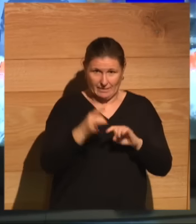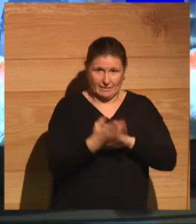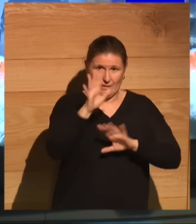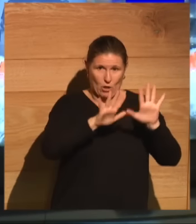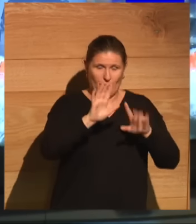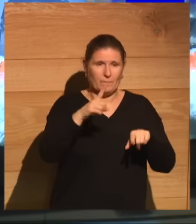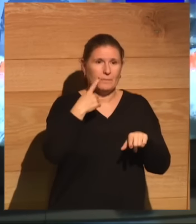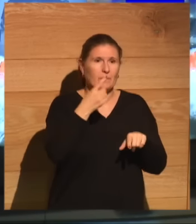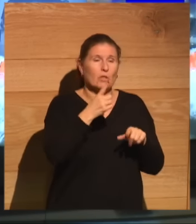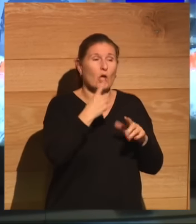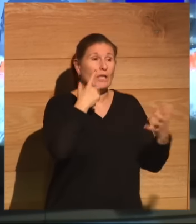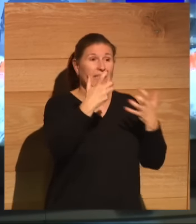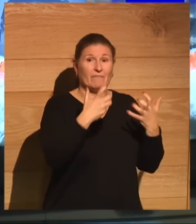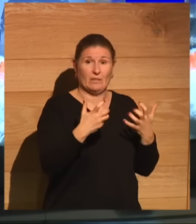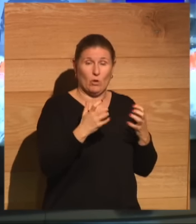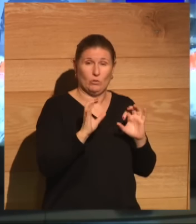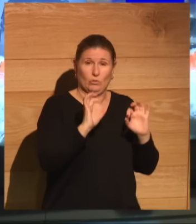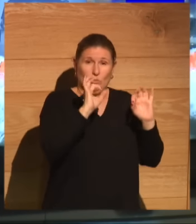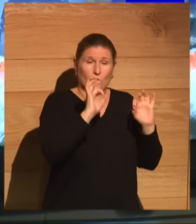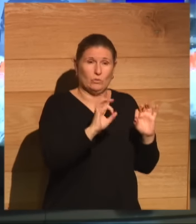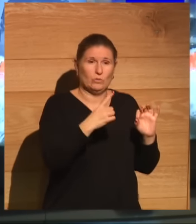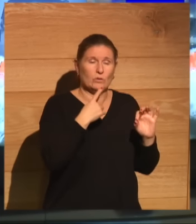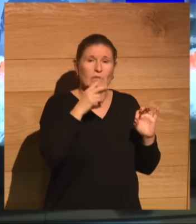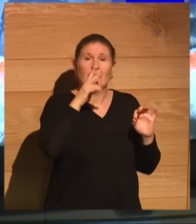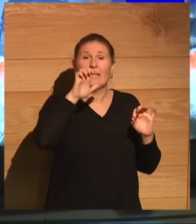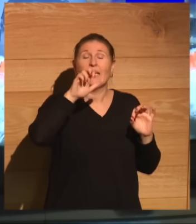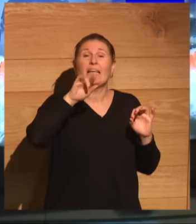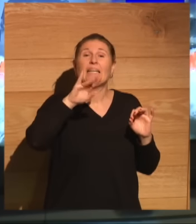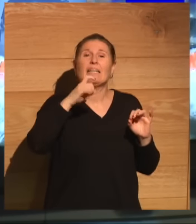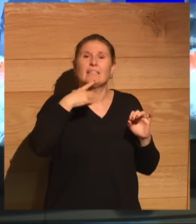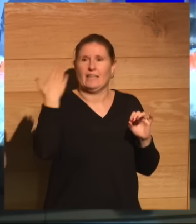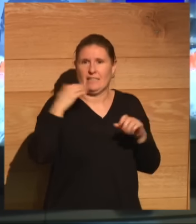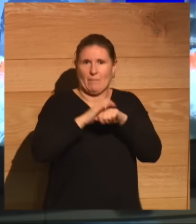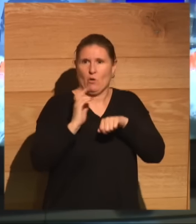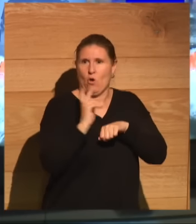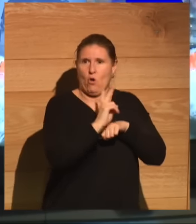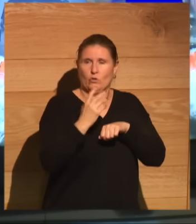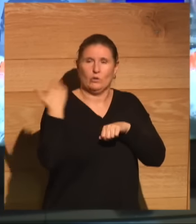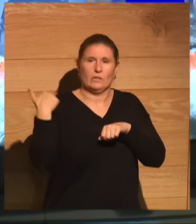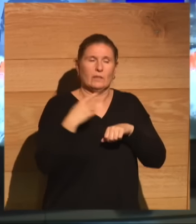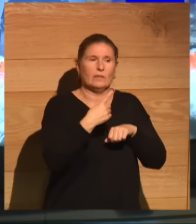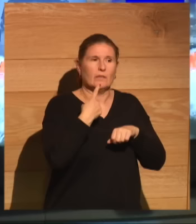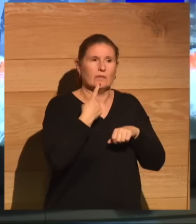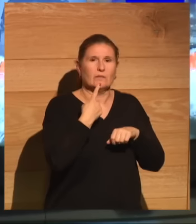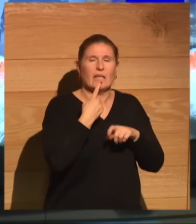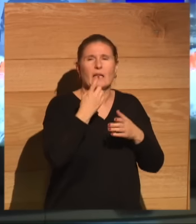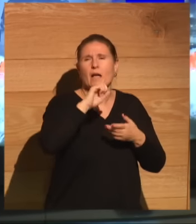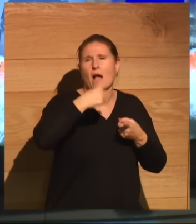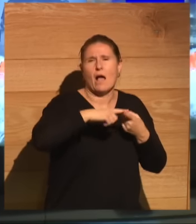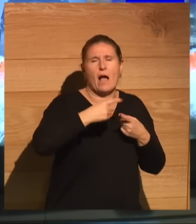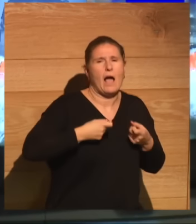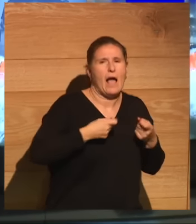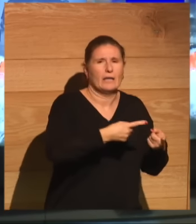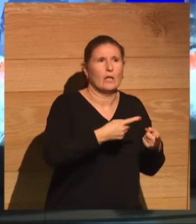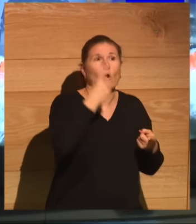efectos especiales de Rick Hendricks, que es amigo suyo desde los tiempos del Cal Arts, se fundieron un millón de pavos. En una película que es prácticamente un